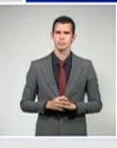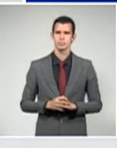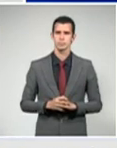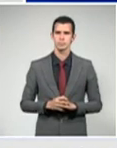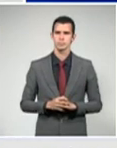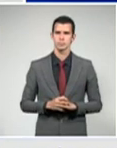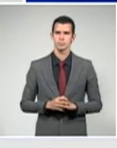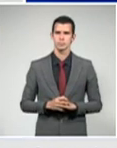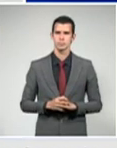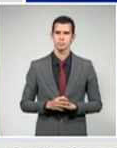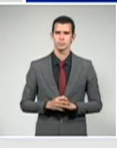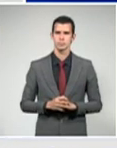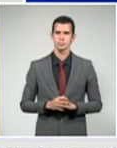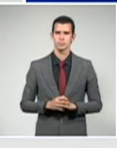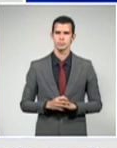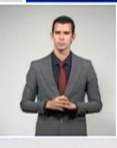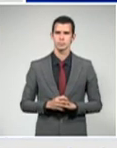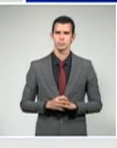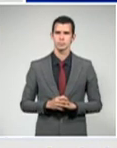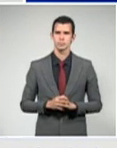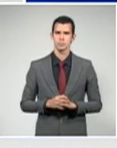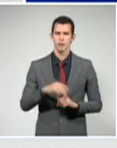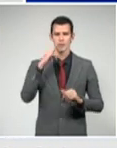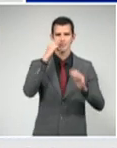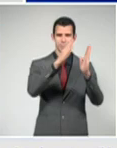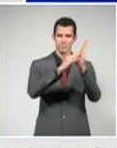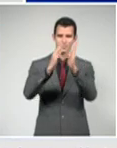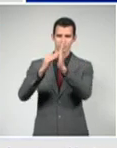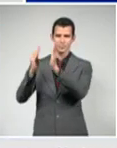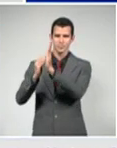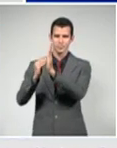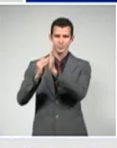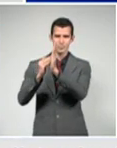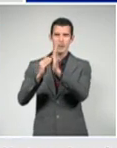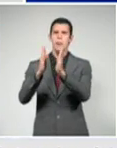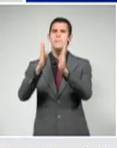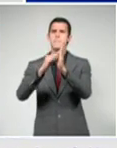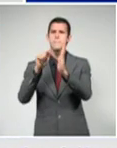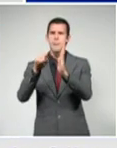mes de marzo, elevada,